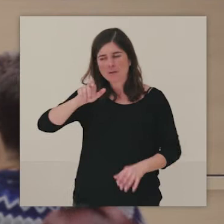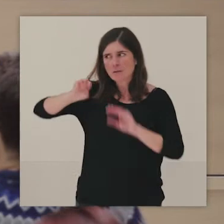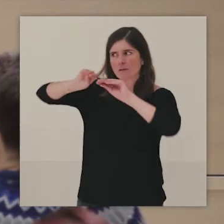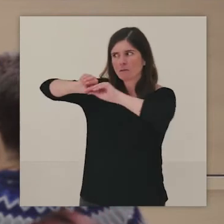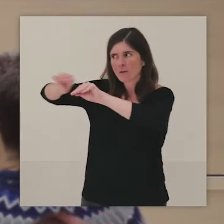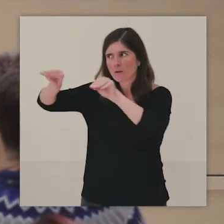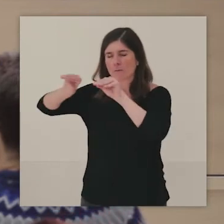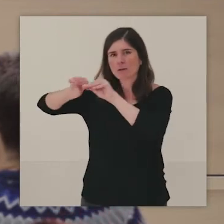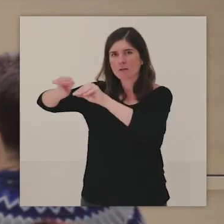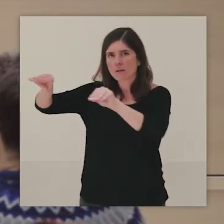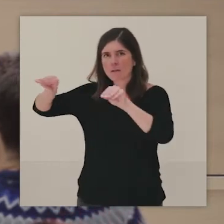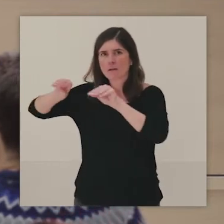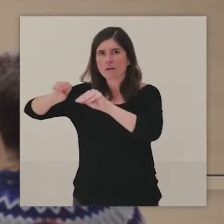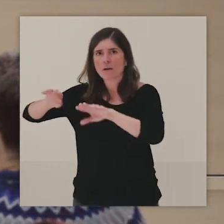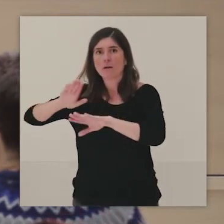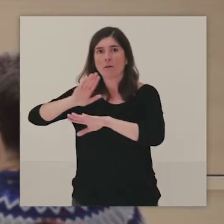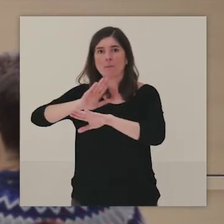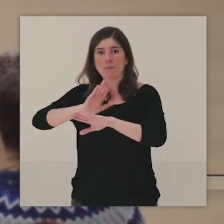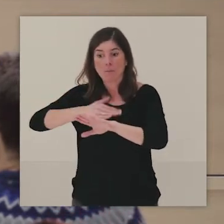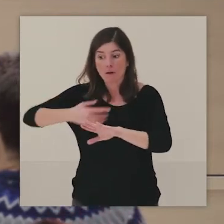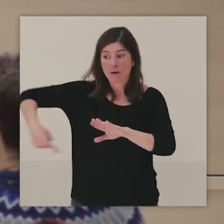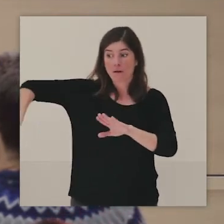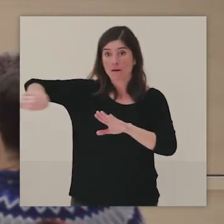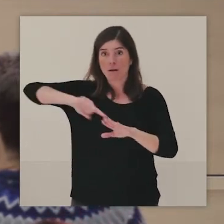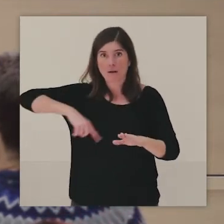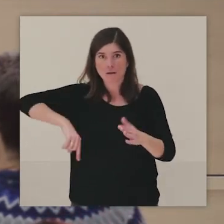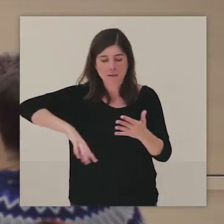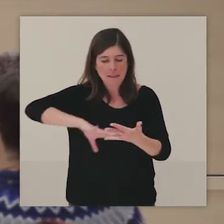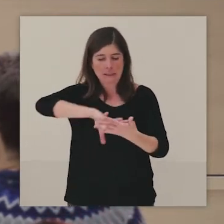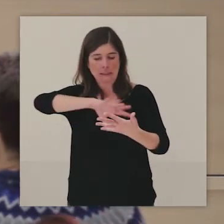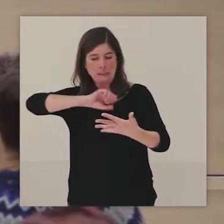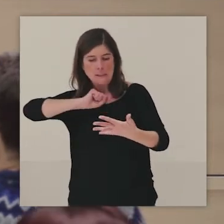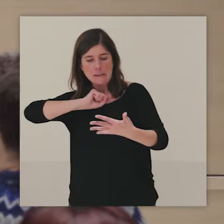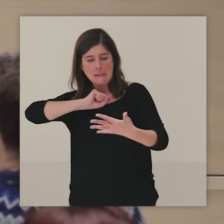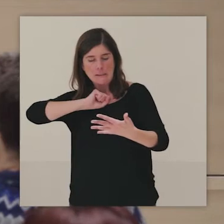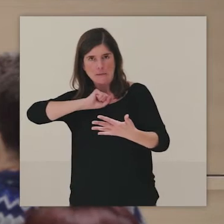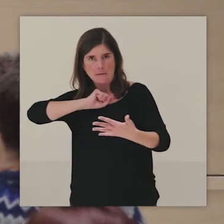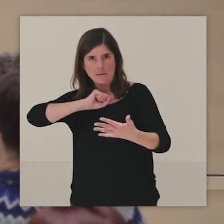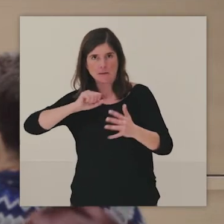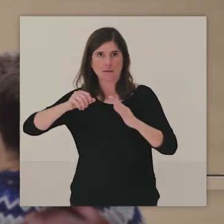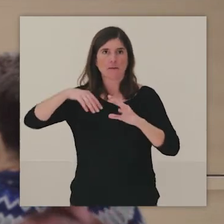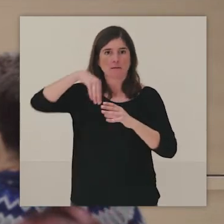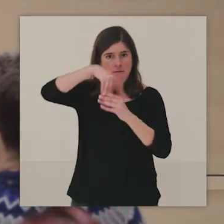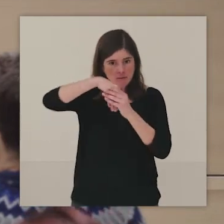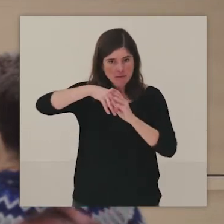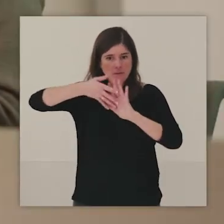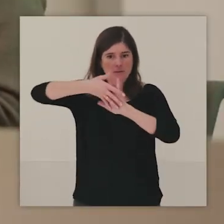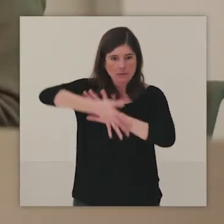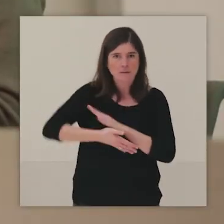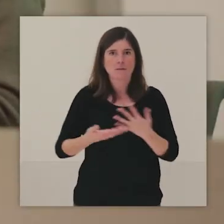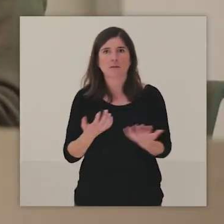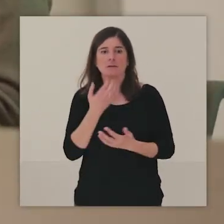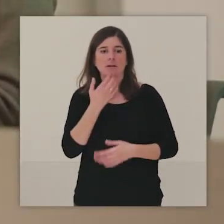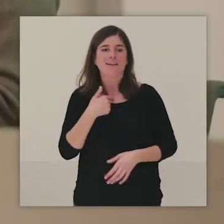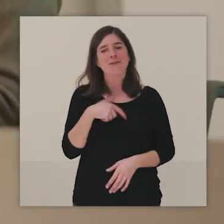formación para que absorban el sentido que tiene el texto, el sentido que tiene su trabajo. No se trata